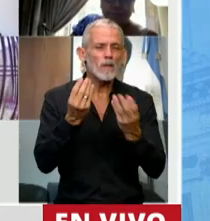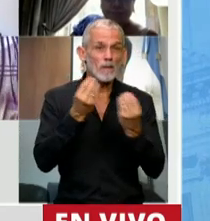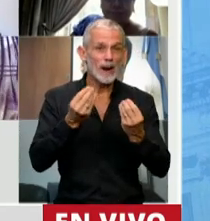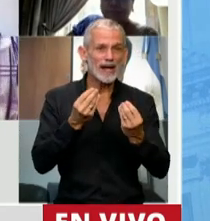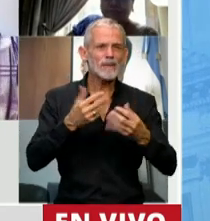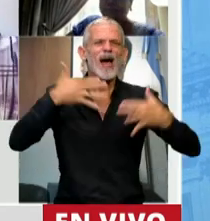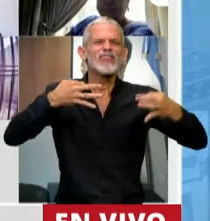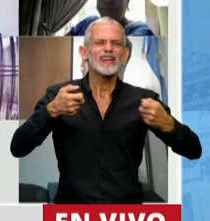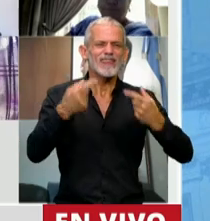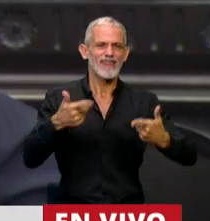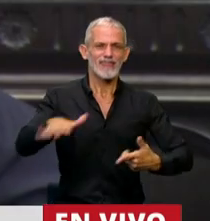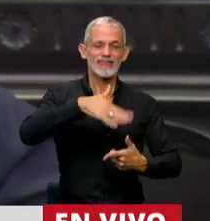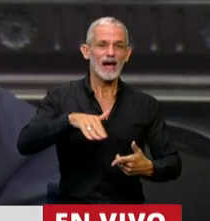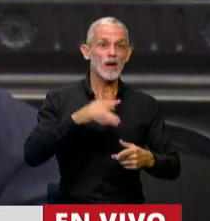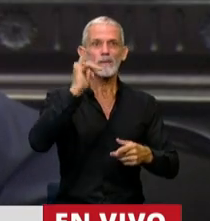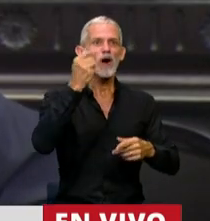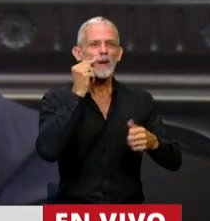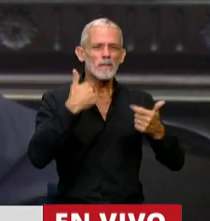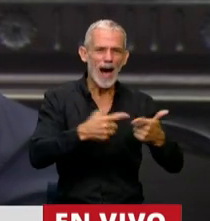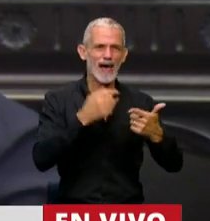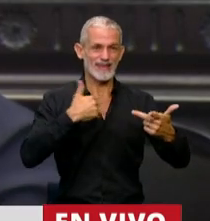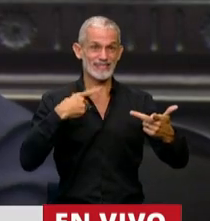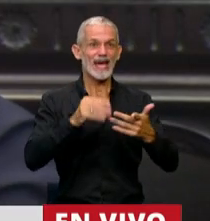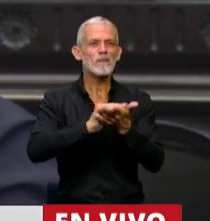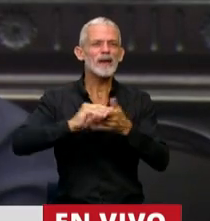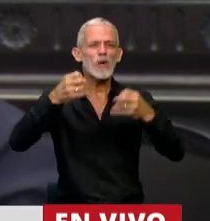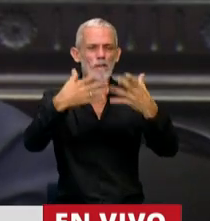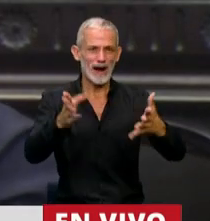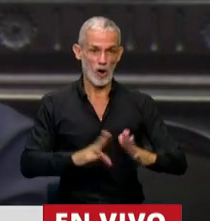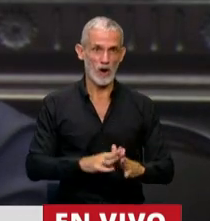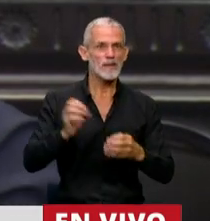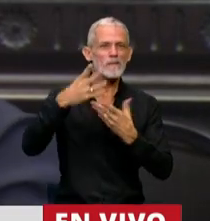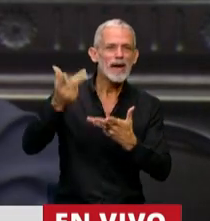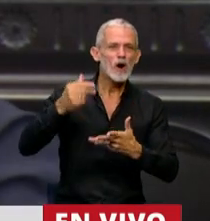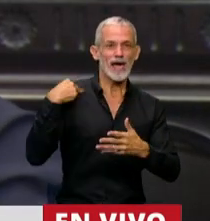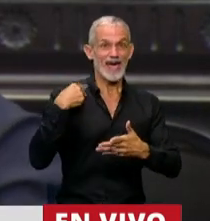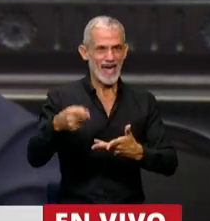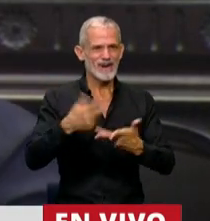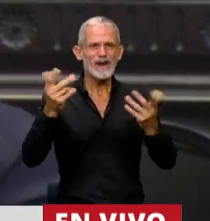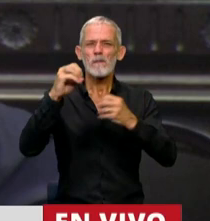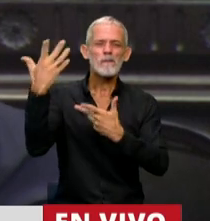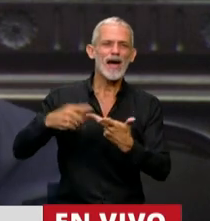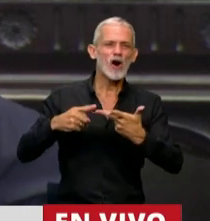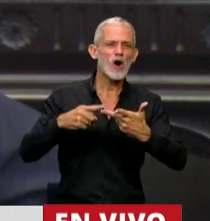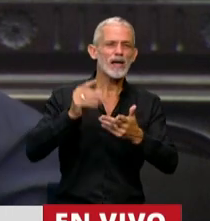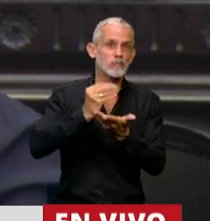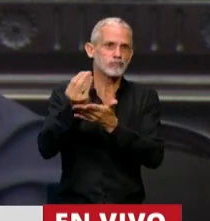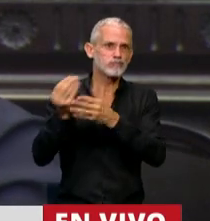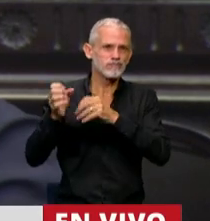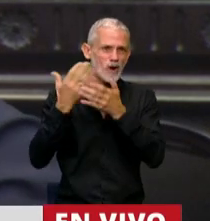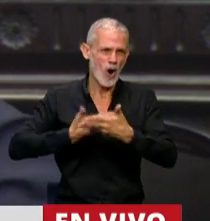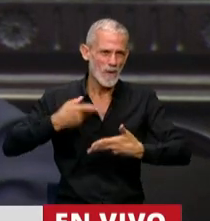a los ciudadanos, que sean mejores padres, mejores empleados, mejores empleadores, mejores